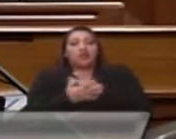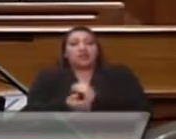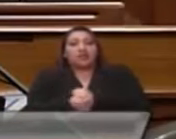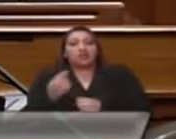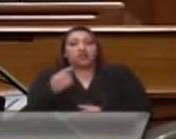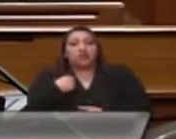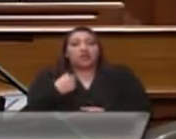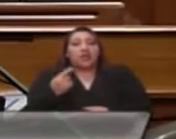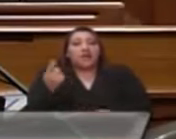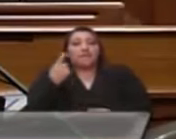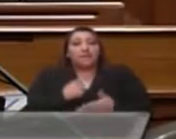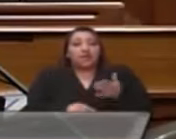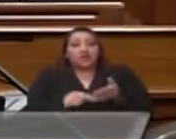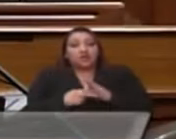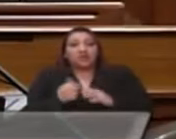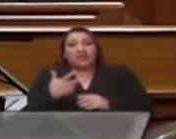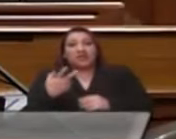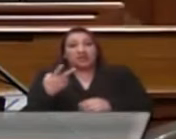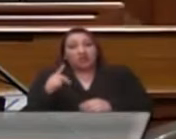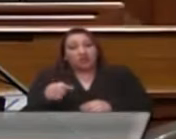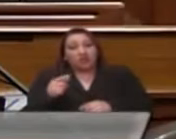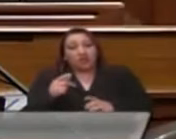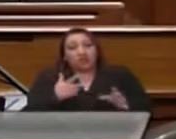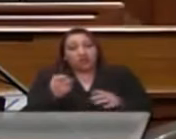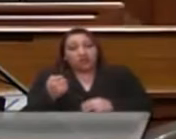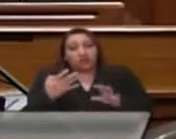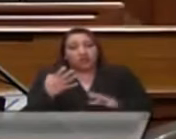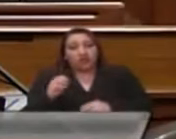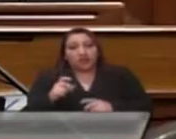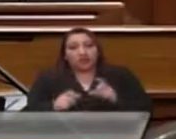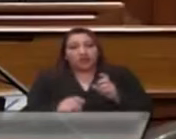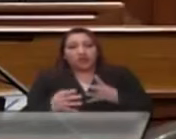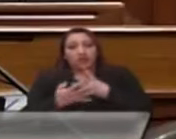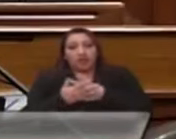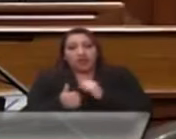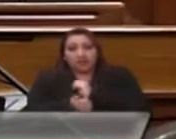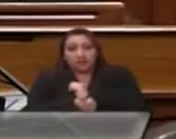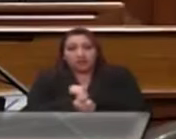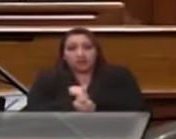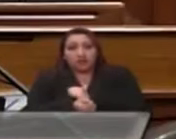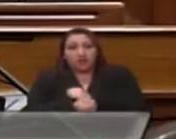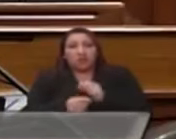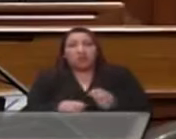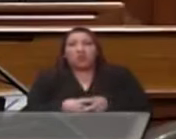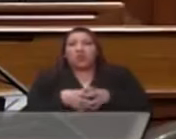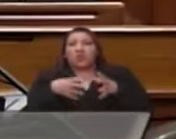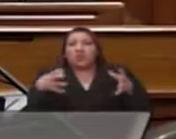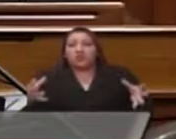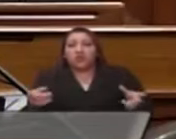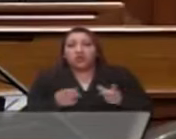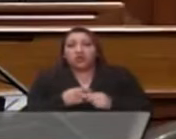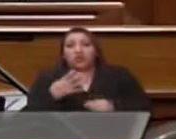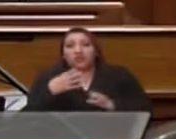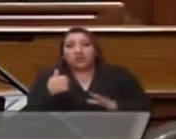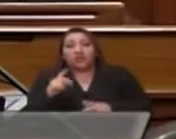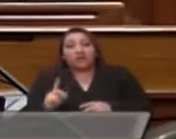habilitados solo tienen capacidad para 32.890 internos. Esto quiere decir que